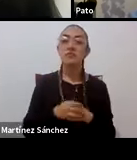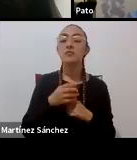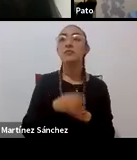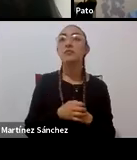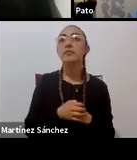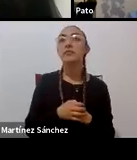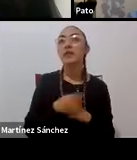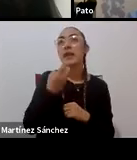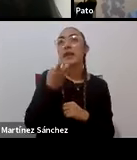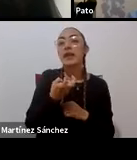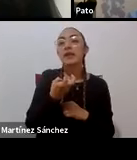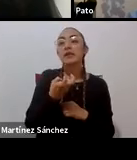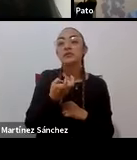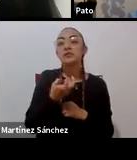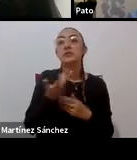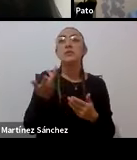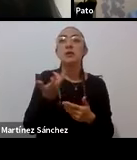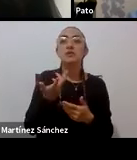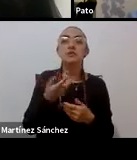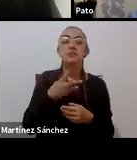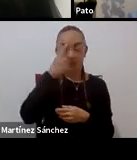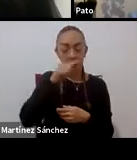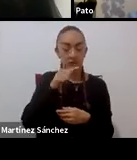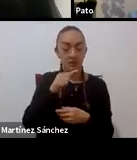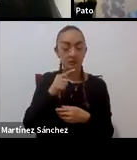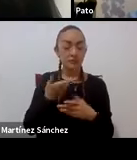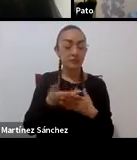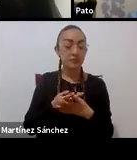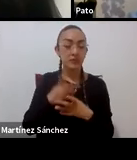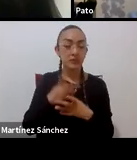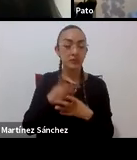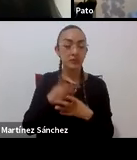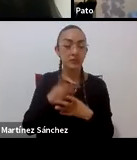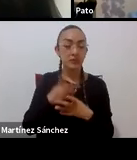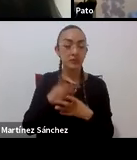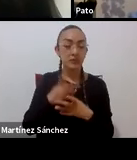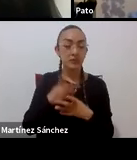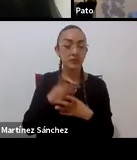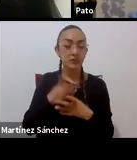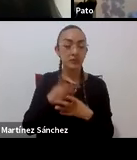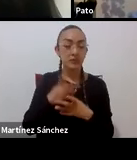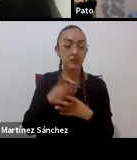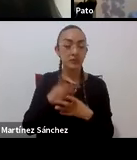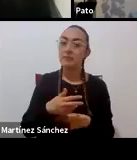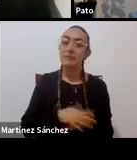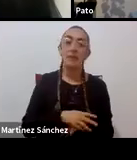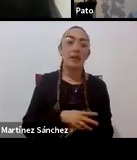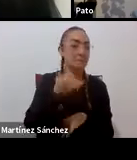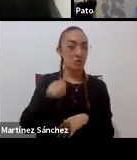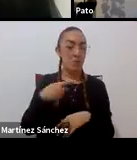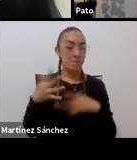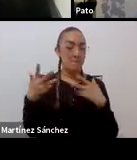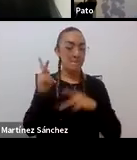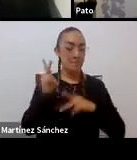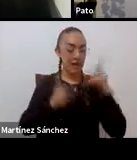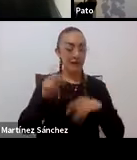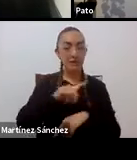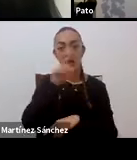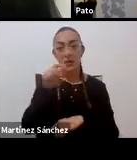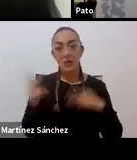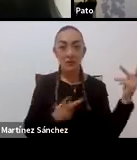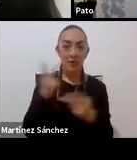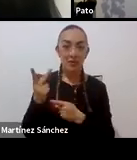y hacerles la siguiente pregunta, que sí voy en desorden, perdón, pero creo que la plática ha hecho que vaya como así las preguntas. Y